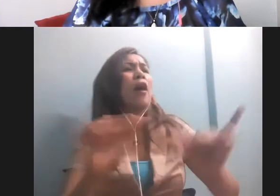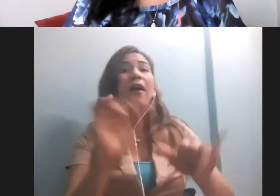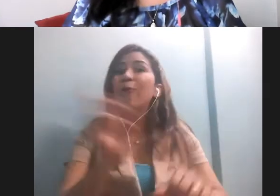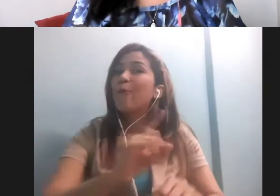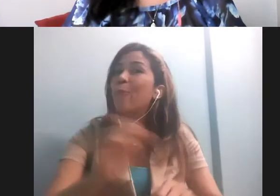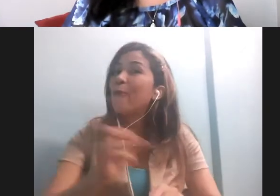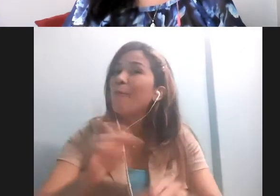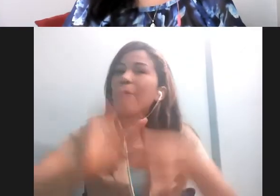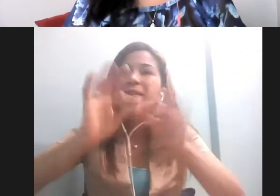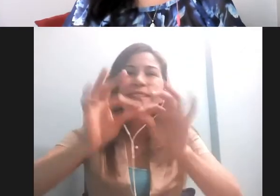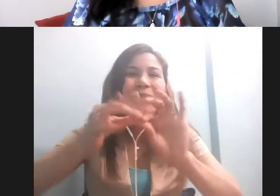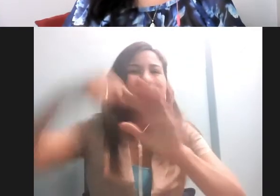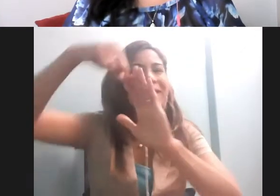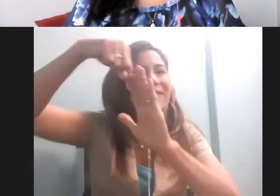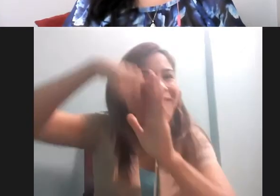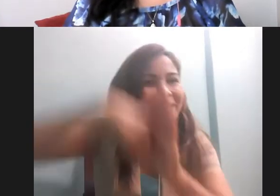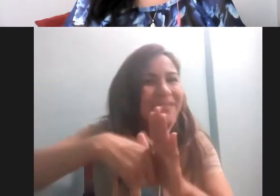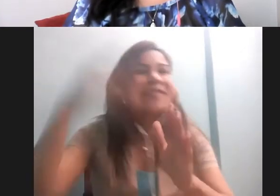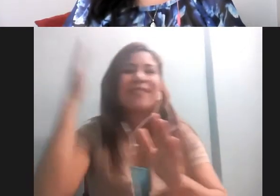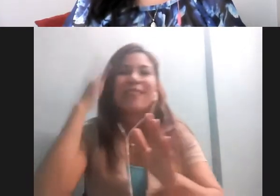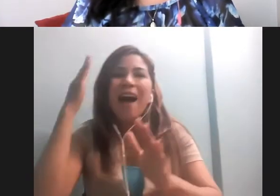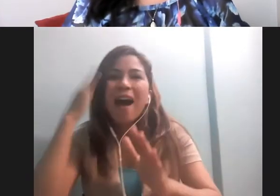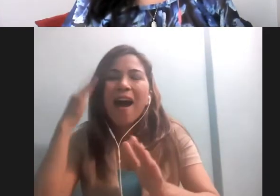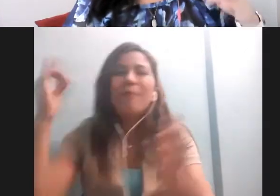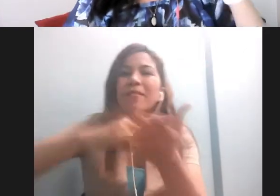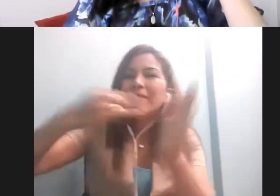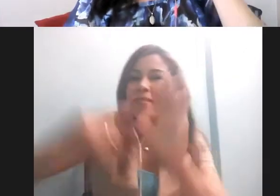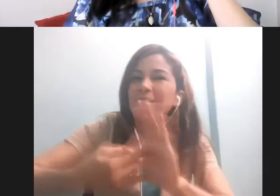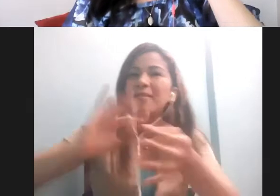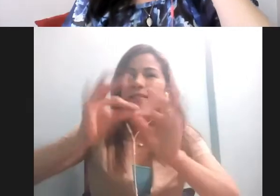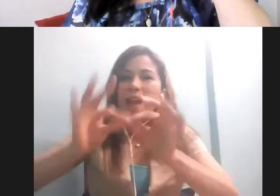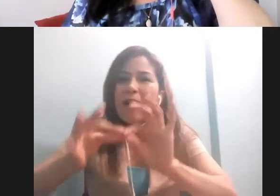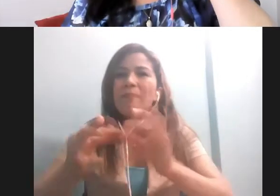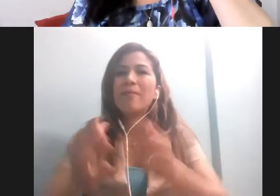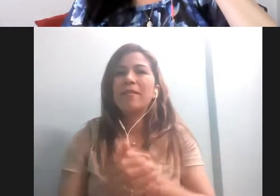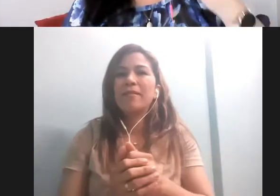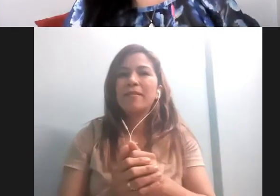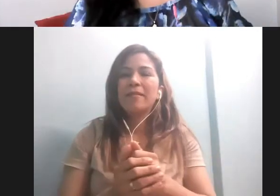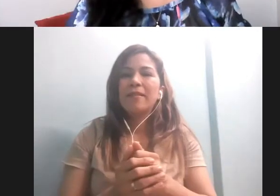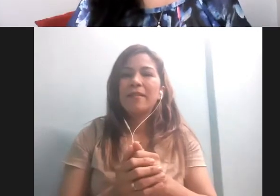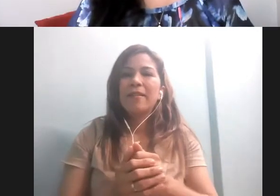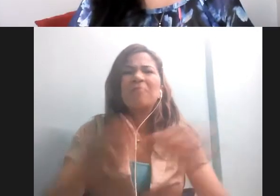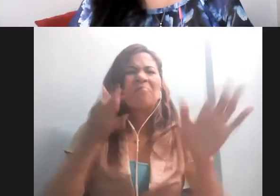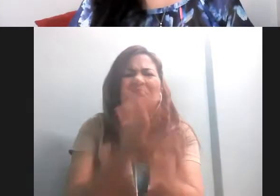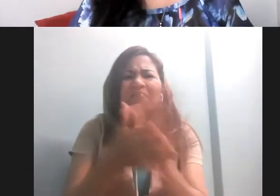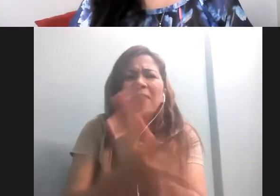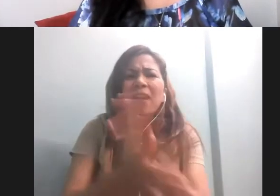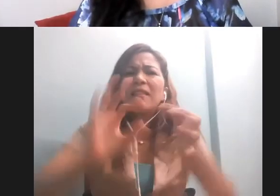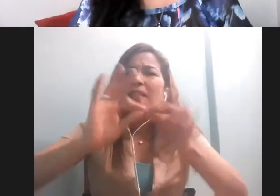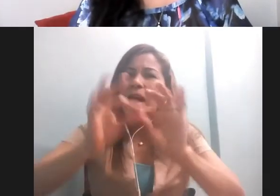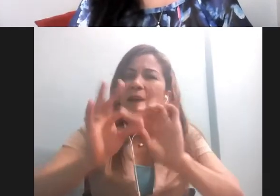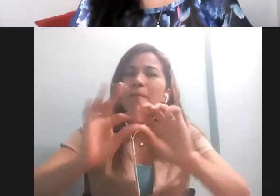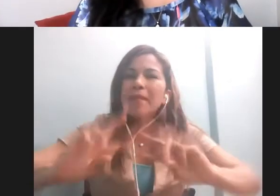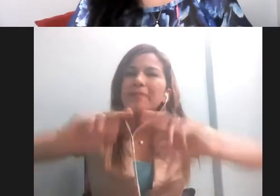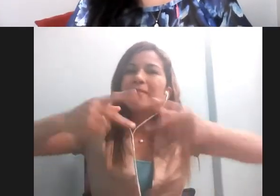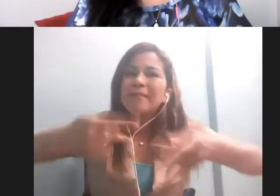allá. Tenemos que saber cuáles son las técnicas de interpretación, qué significa interpretar y muchas cosas que tienen que ver con los